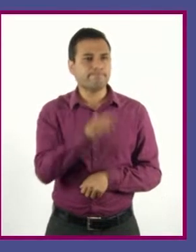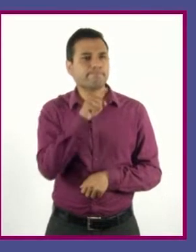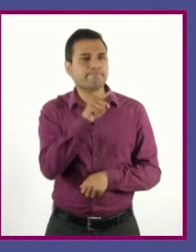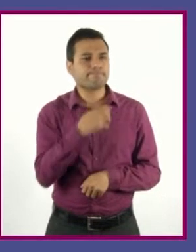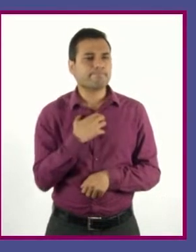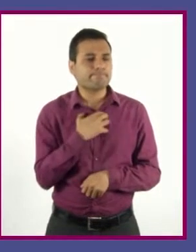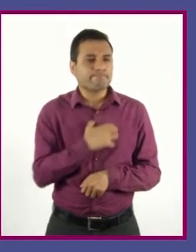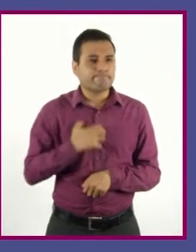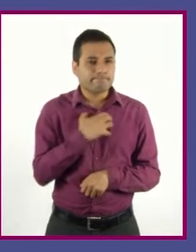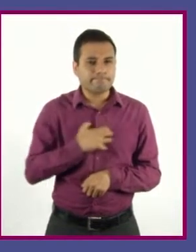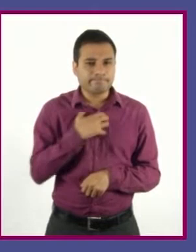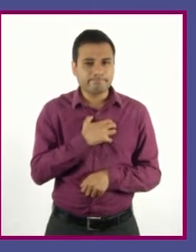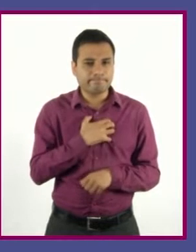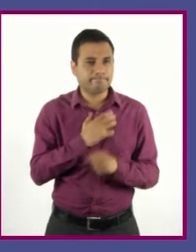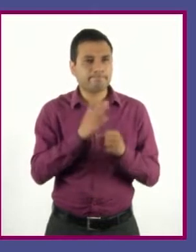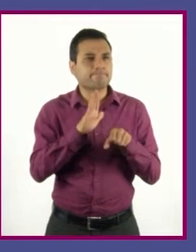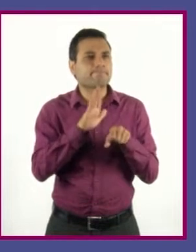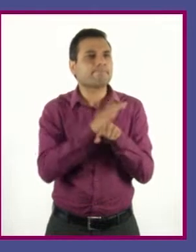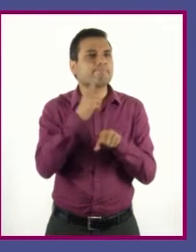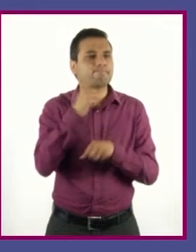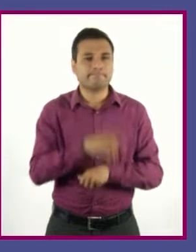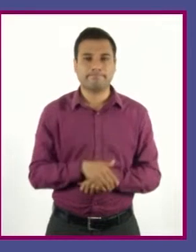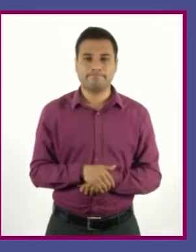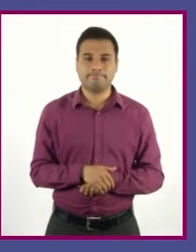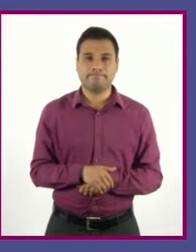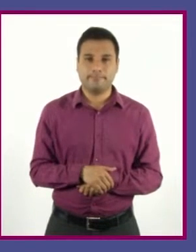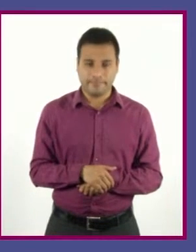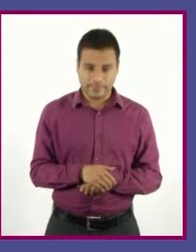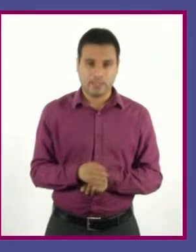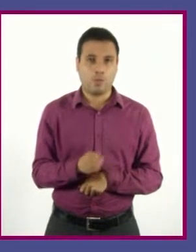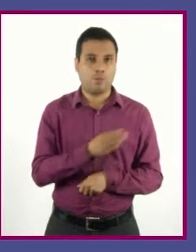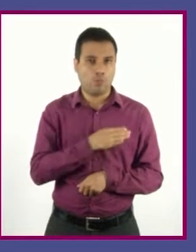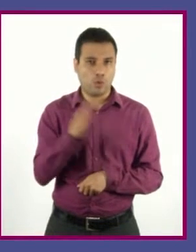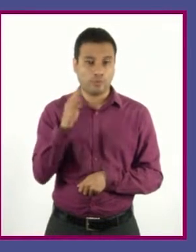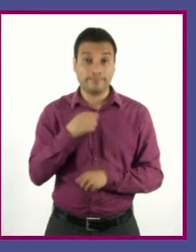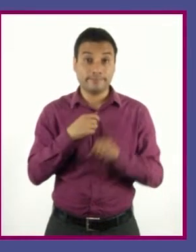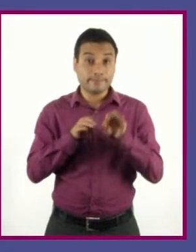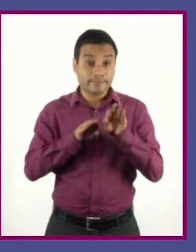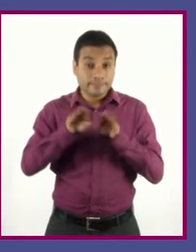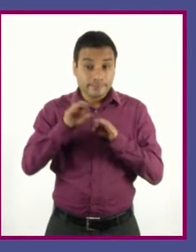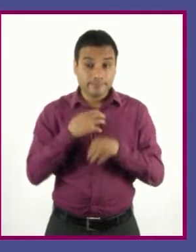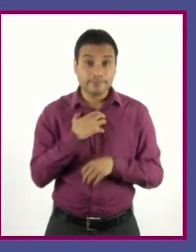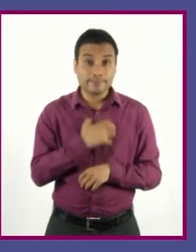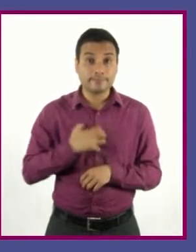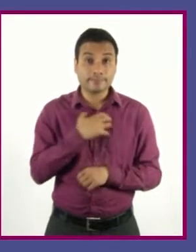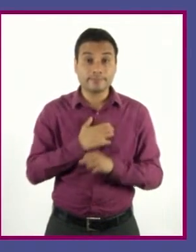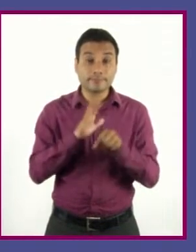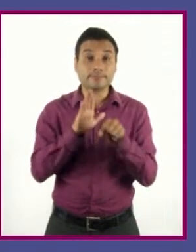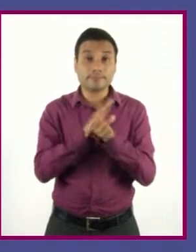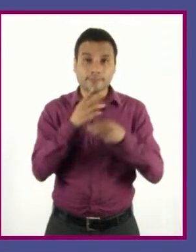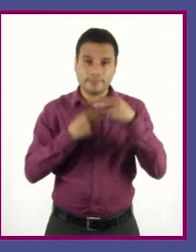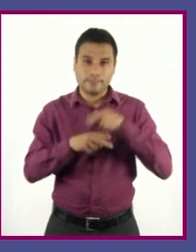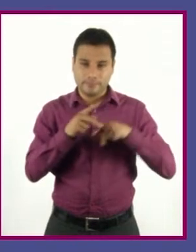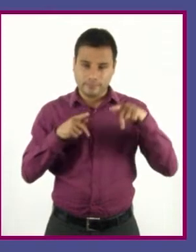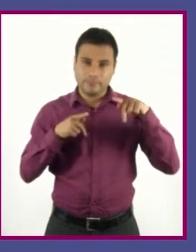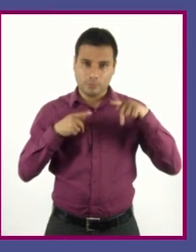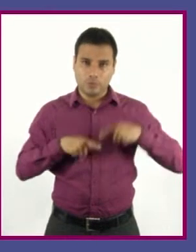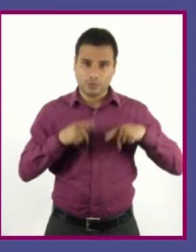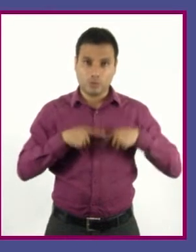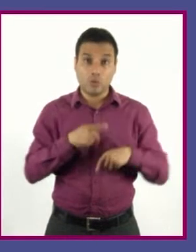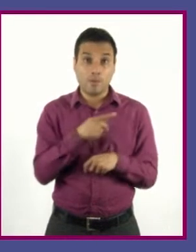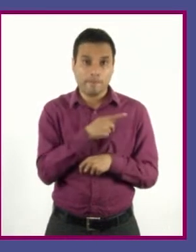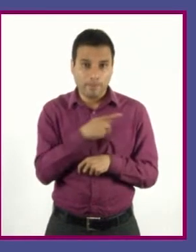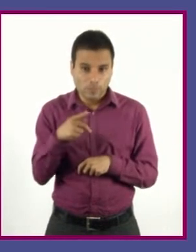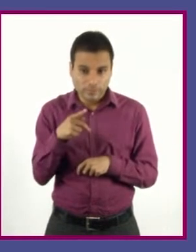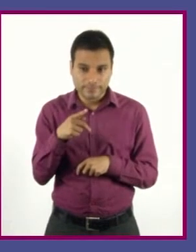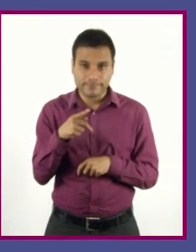que ha tenido en su profesión de sastre? Bueno, de mis mayores satisfacciones es cuando viene gente de escasos recursos a